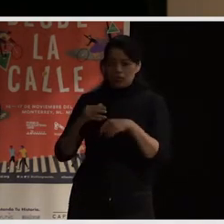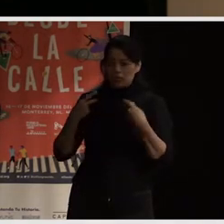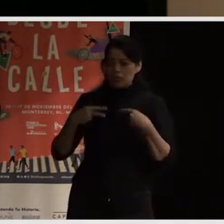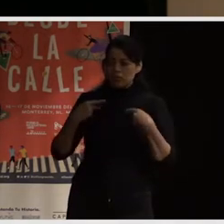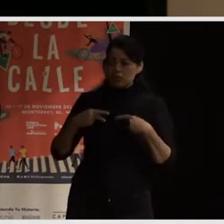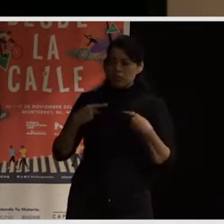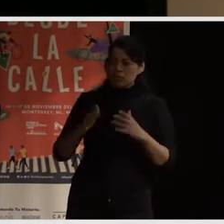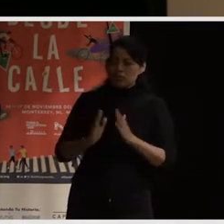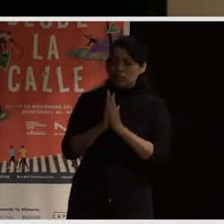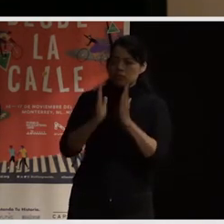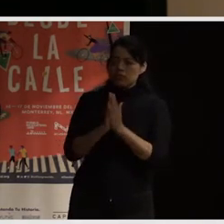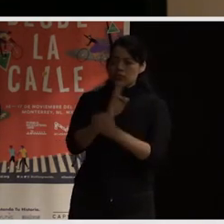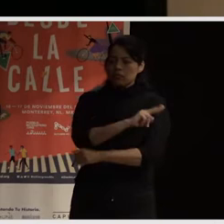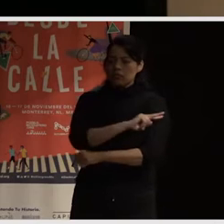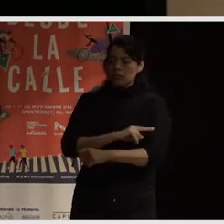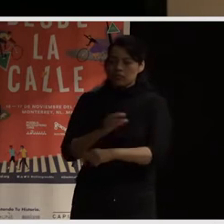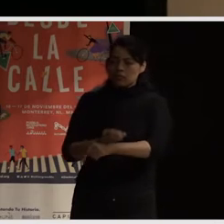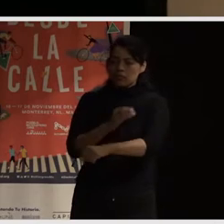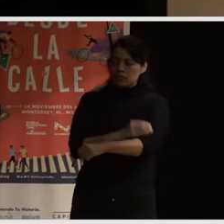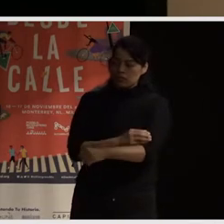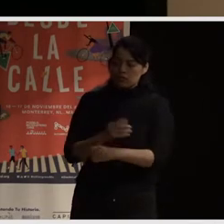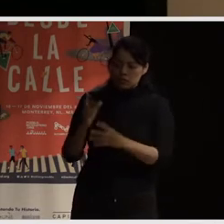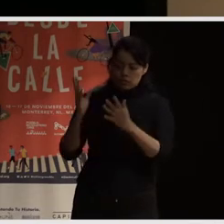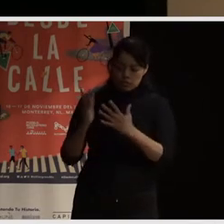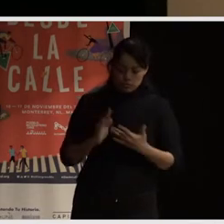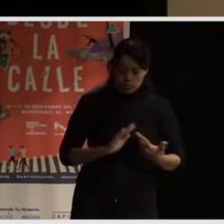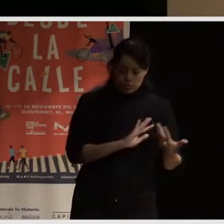voluntarios gente de staff que nos acompaña aquí arriba